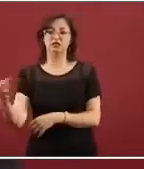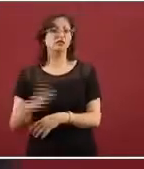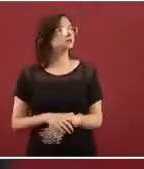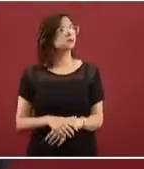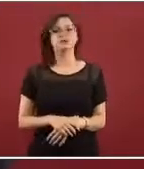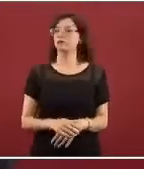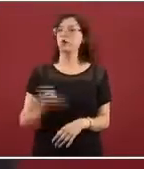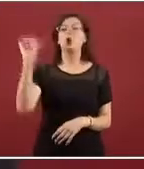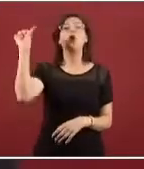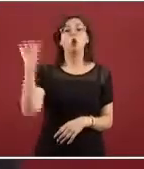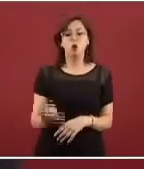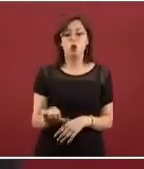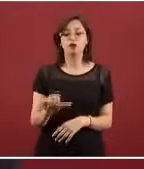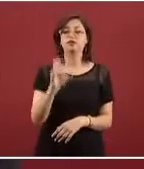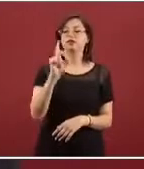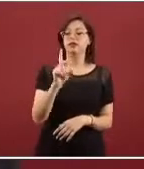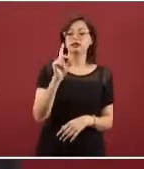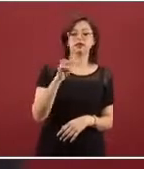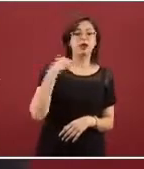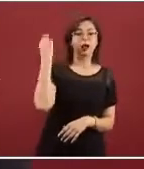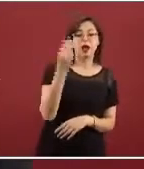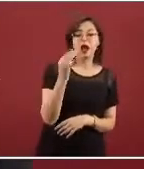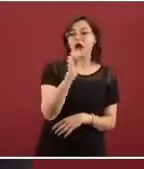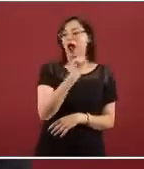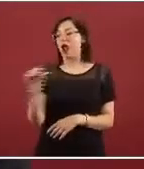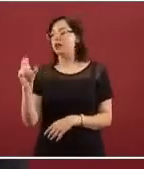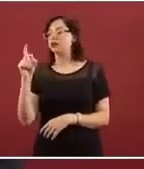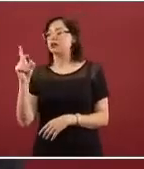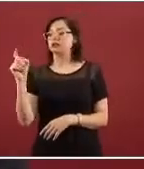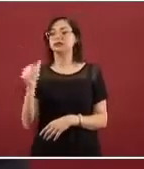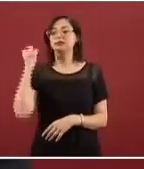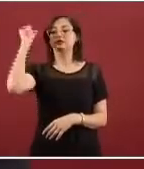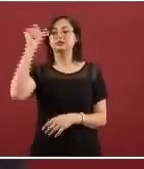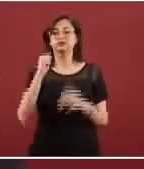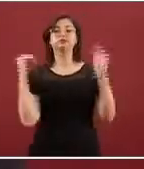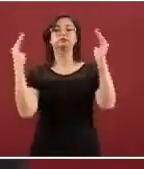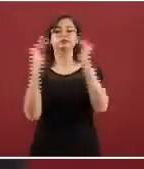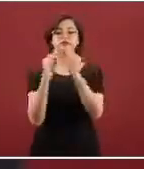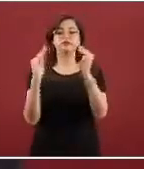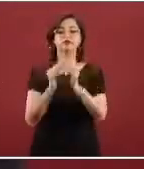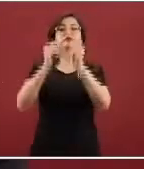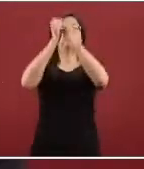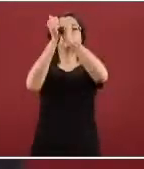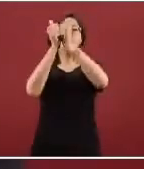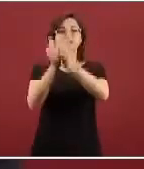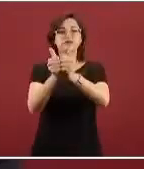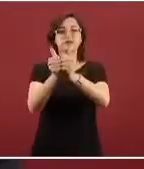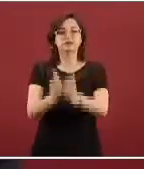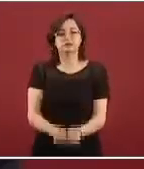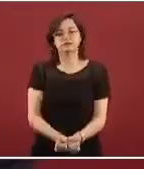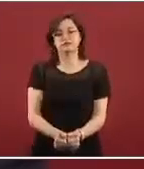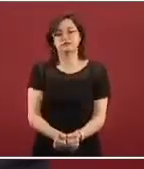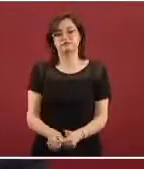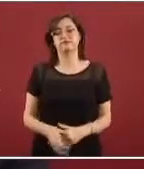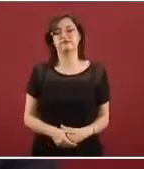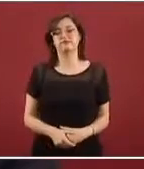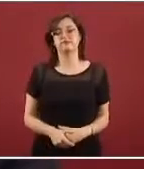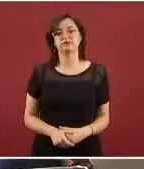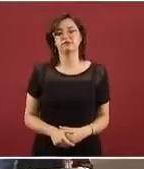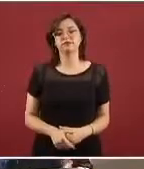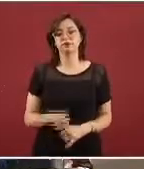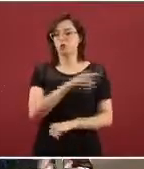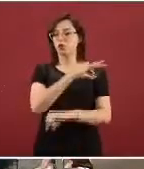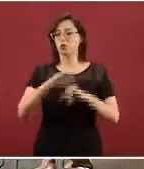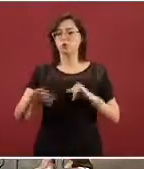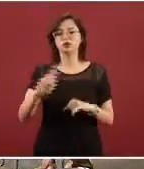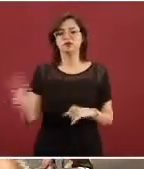hoy, del 30 de marzo al 30 de abril. Quédate en tu casa. Vamos a dar lugar a la